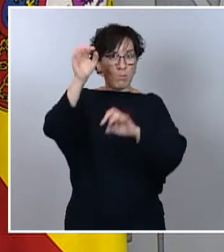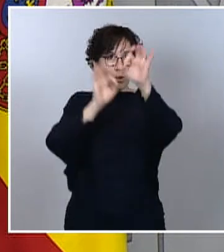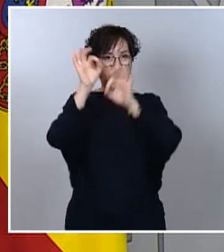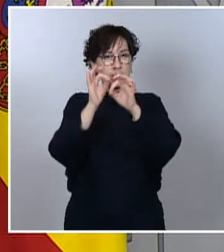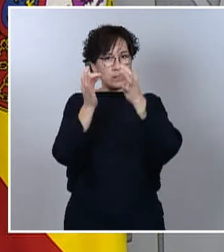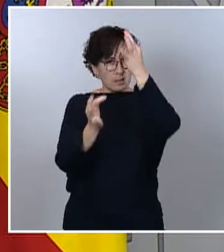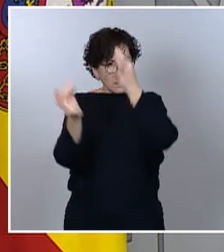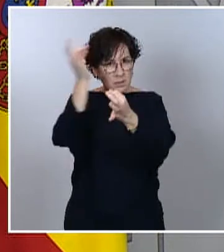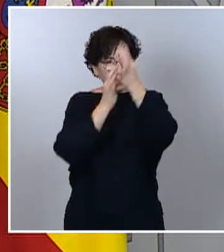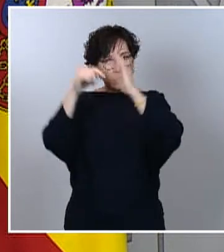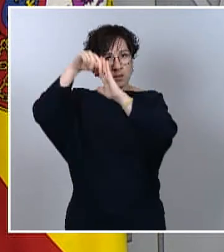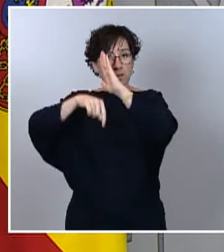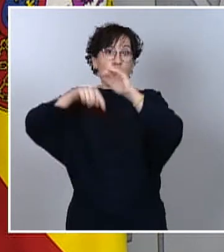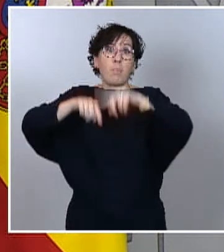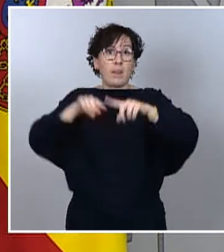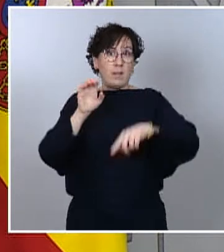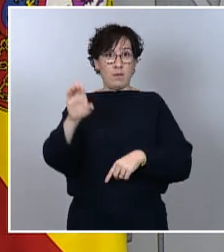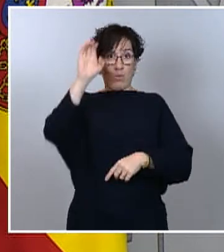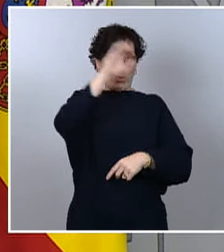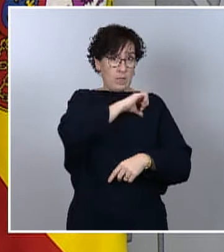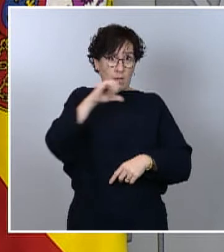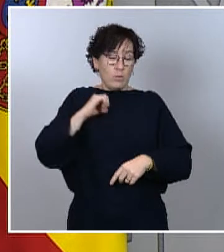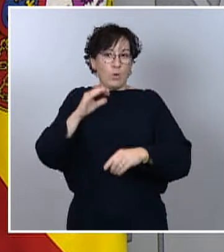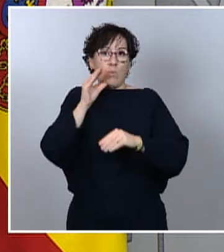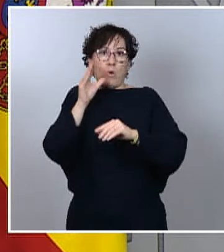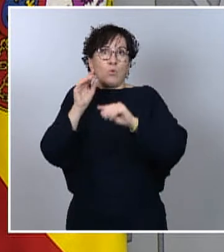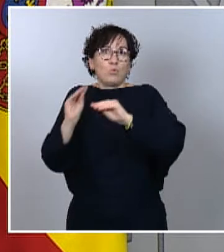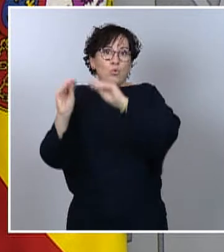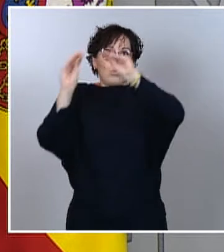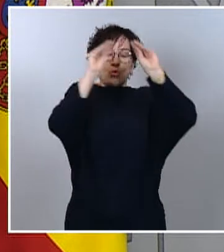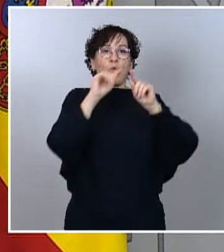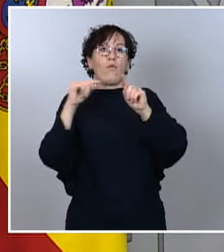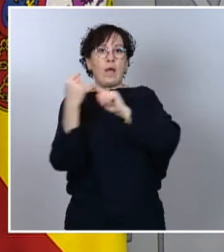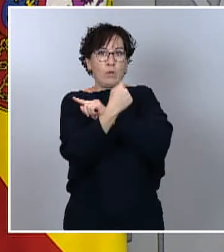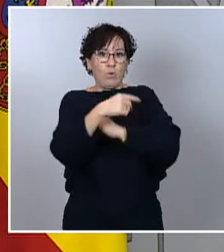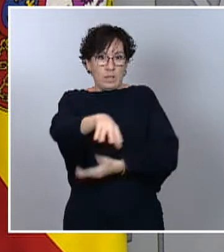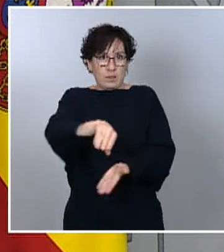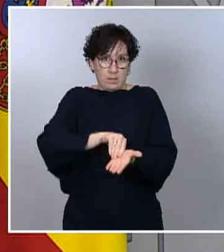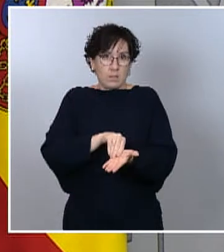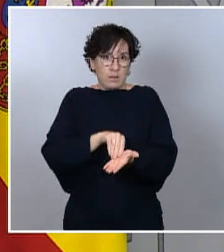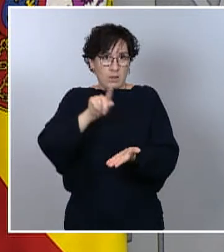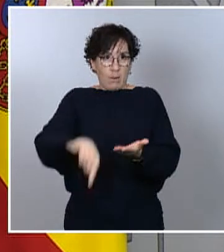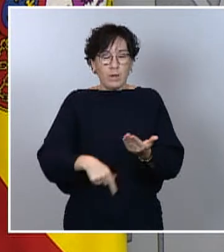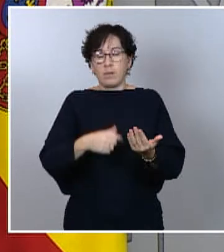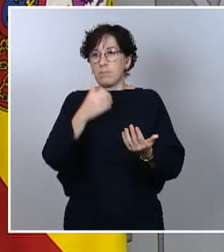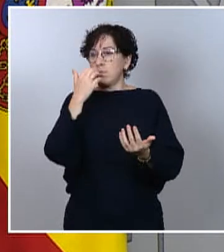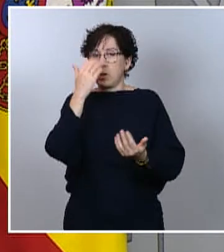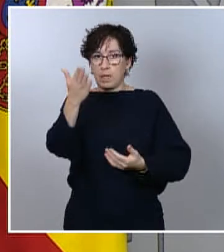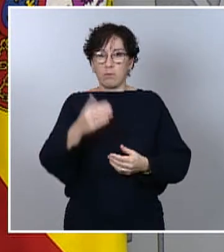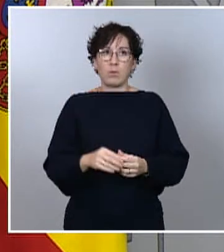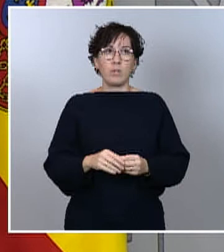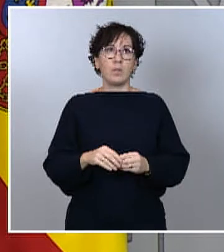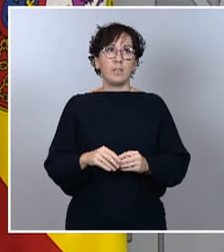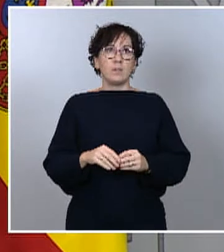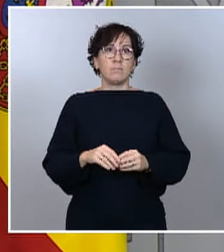comunidad autónoma, contando con otros factores que hay que tener en cuenta, como, por ejemplo, el porcentaje de